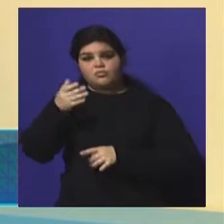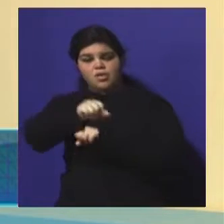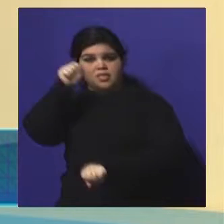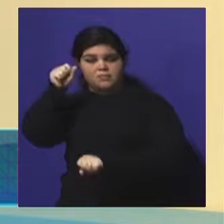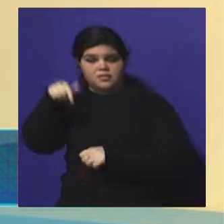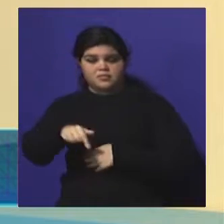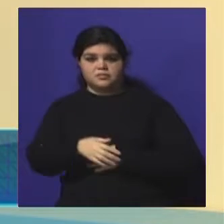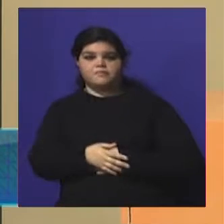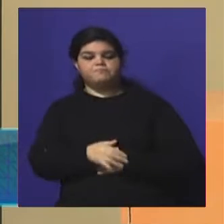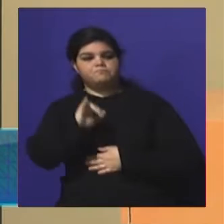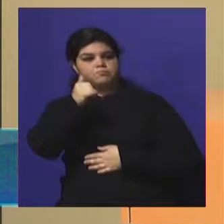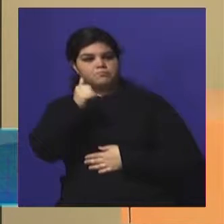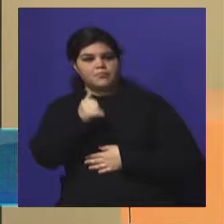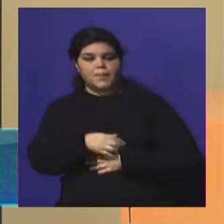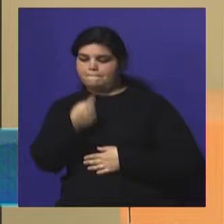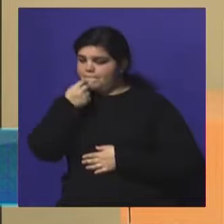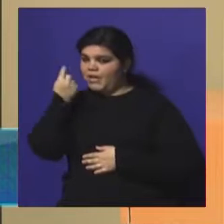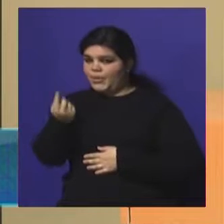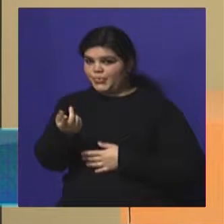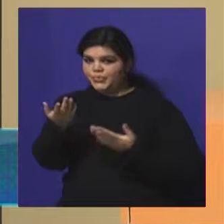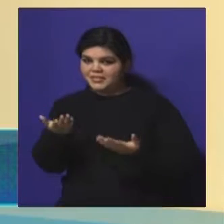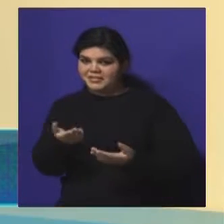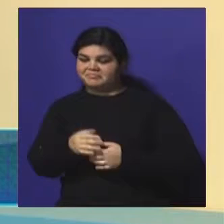Noé. Así es. La pregunta siguiente es,